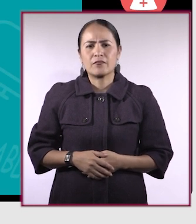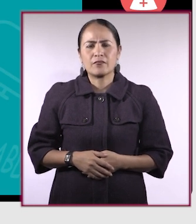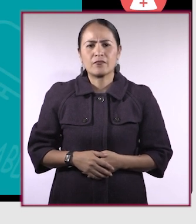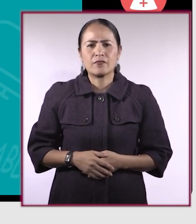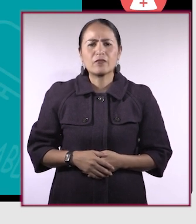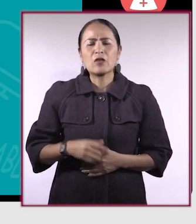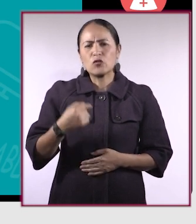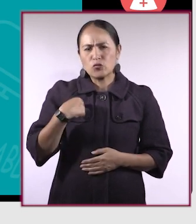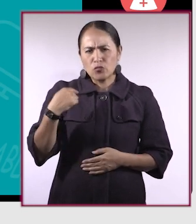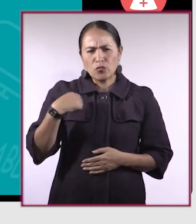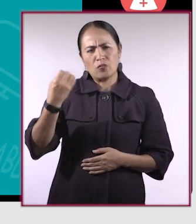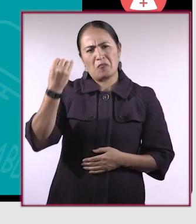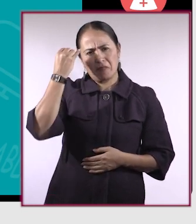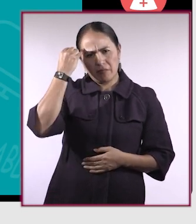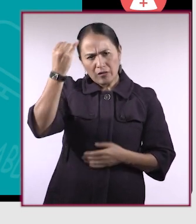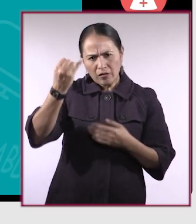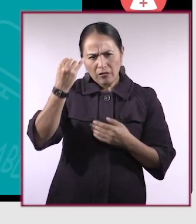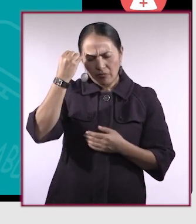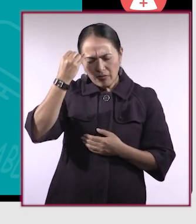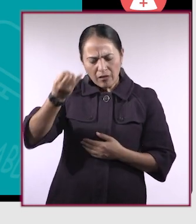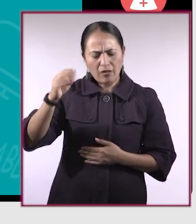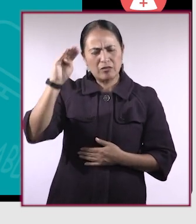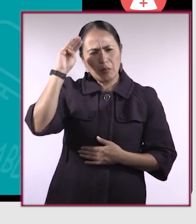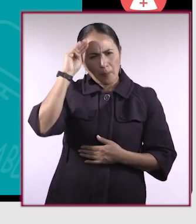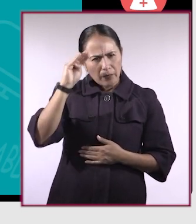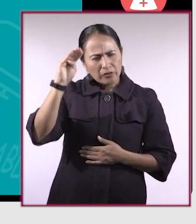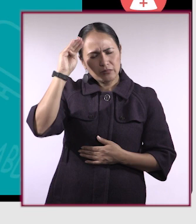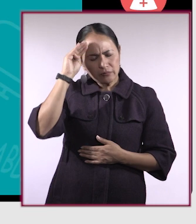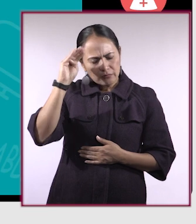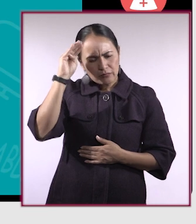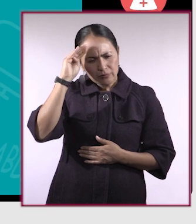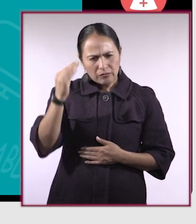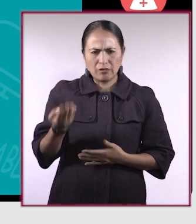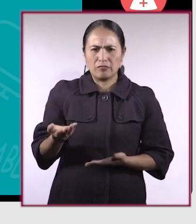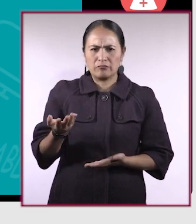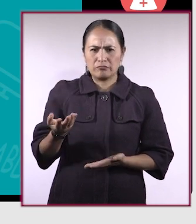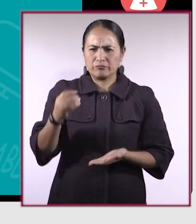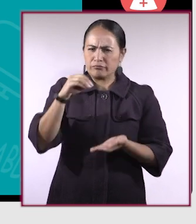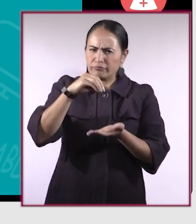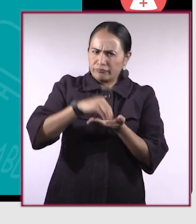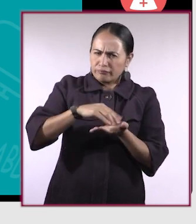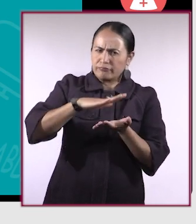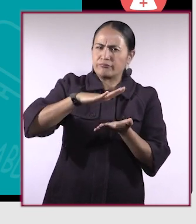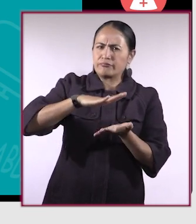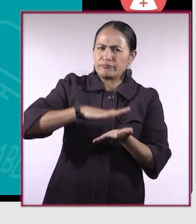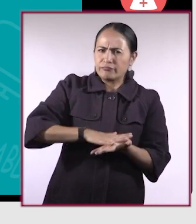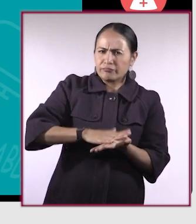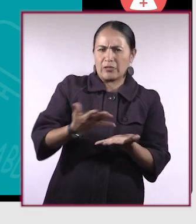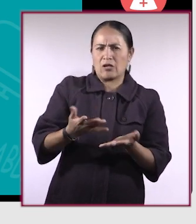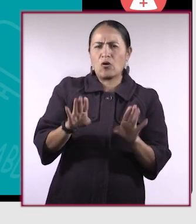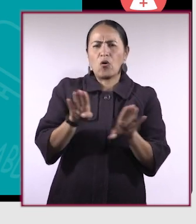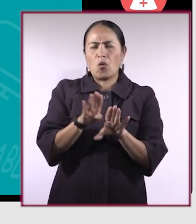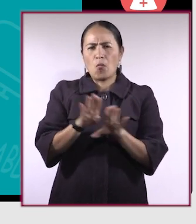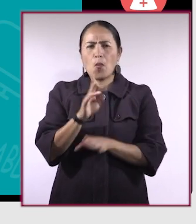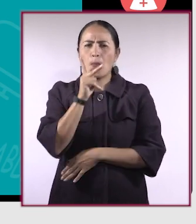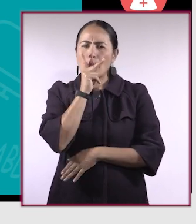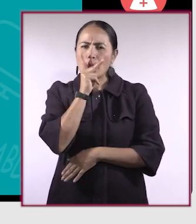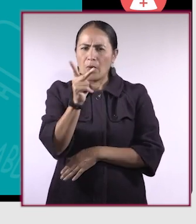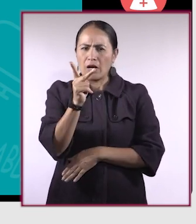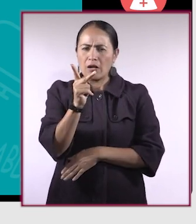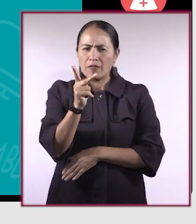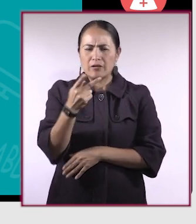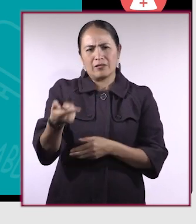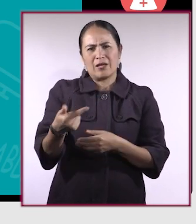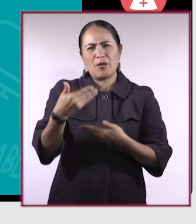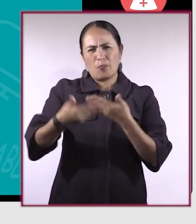plasmar las ideas, las reflexiones en torno a las palabras a través